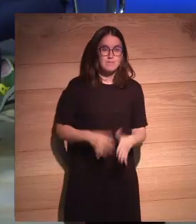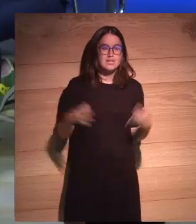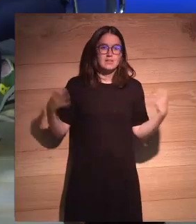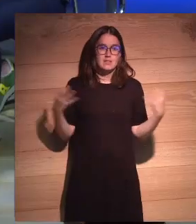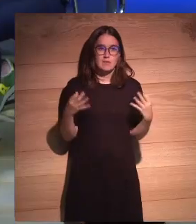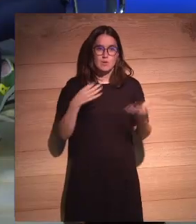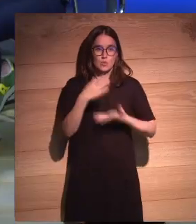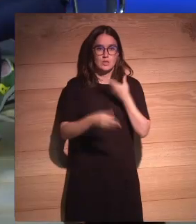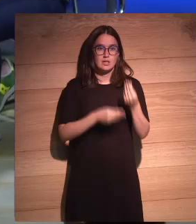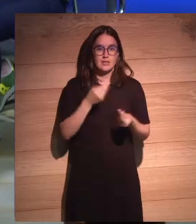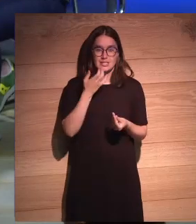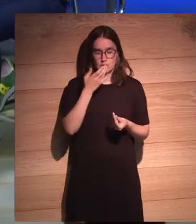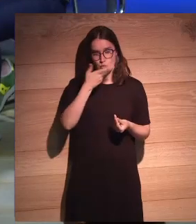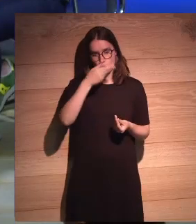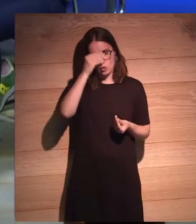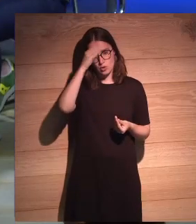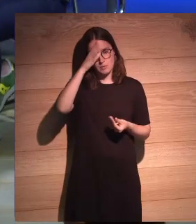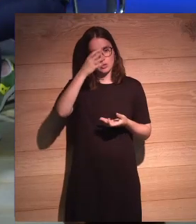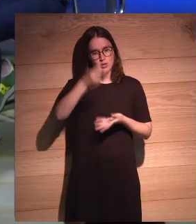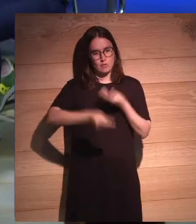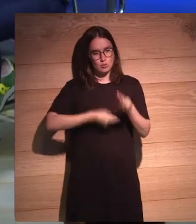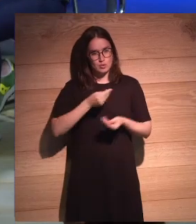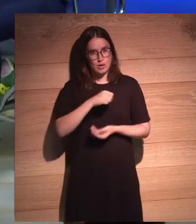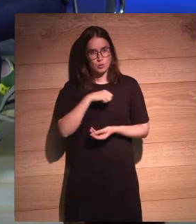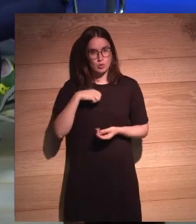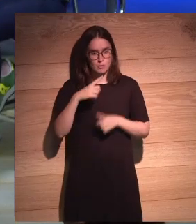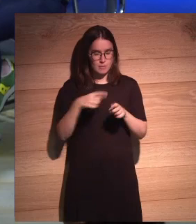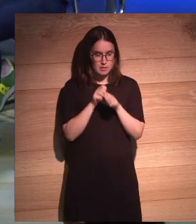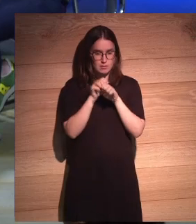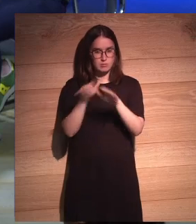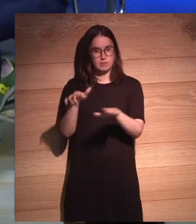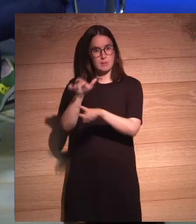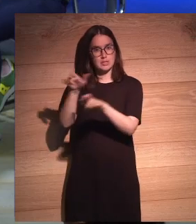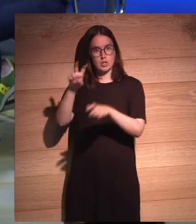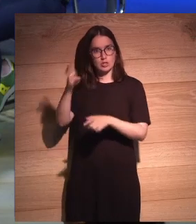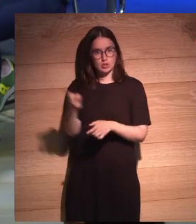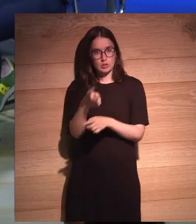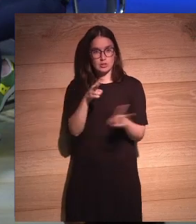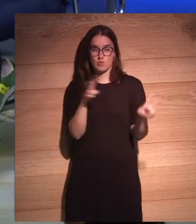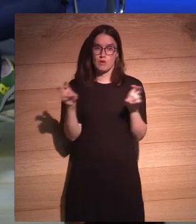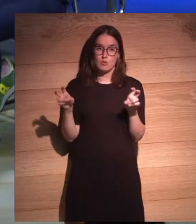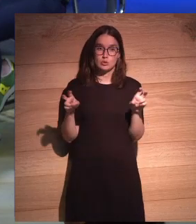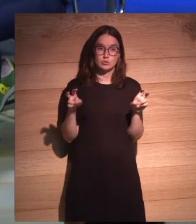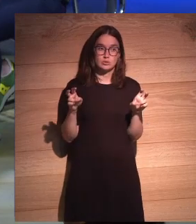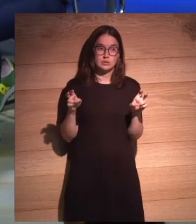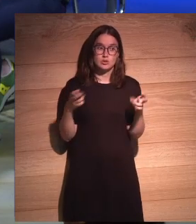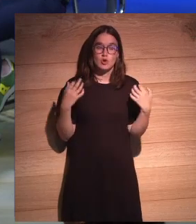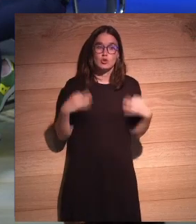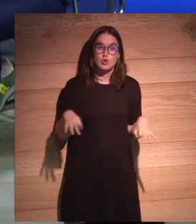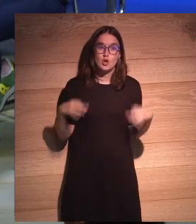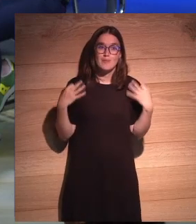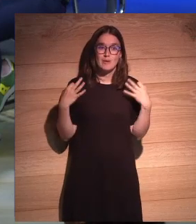de utilizar, si es un procedimiento, de forma autónoma, y debe transferirlo a sitios que son desconocidos, que son nuevos. Eso